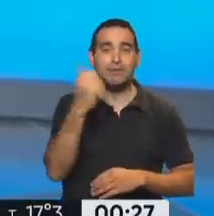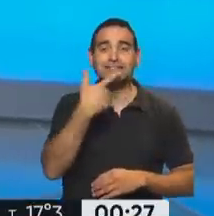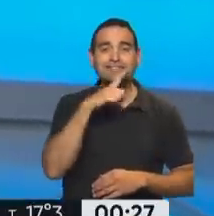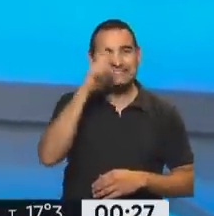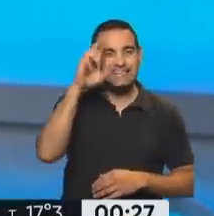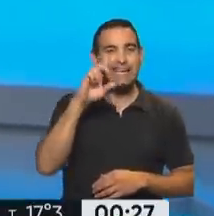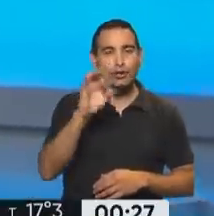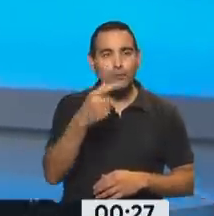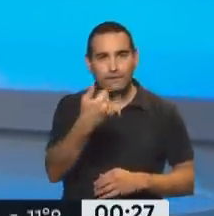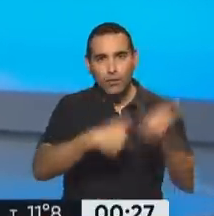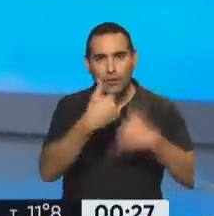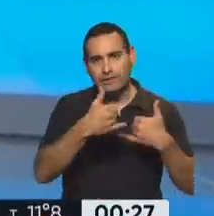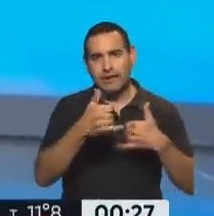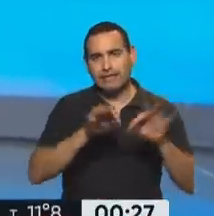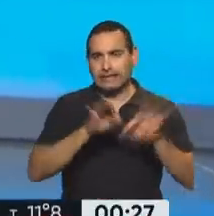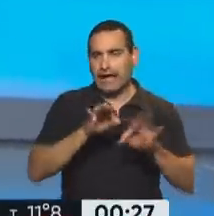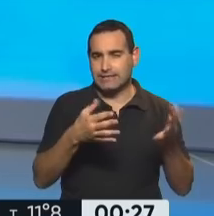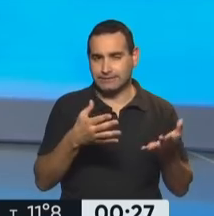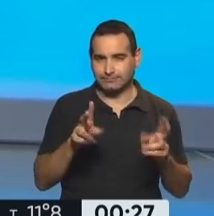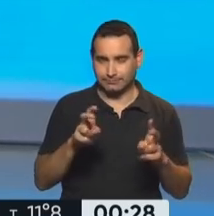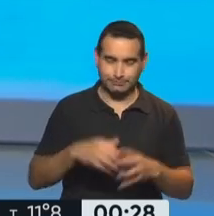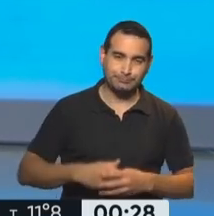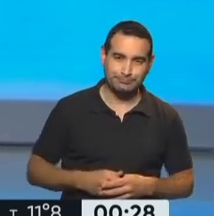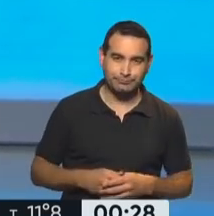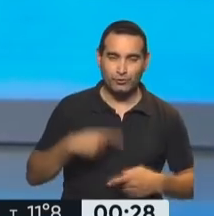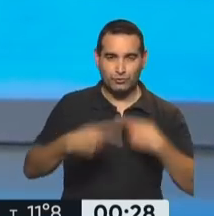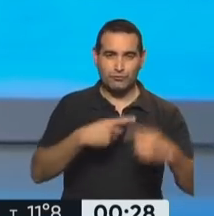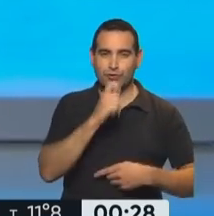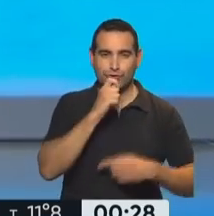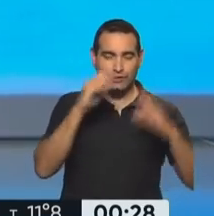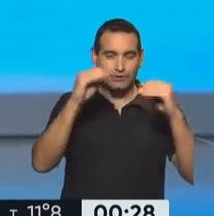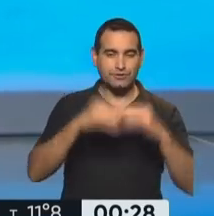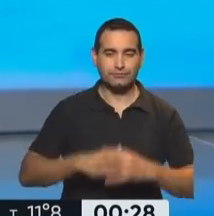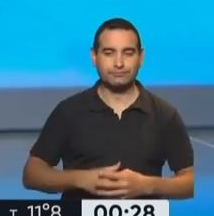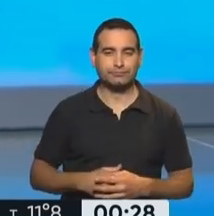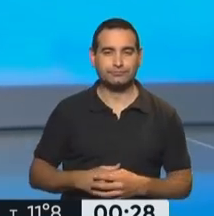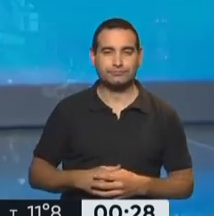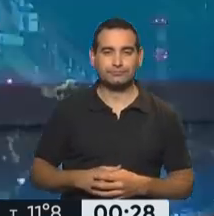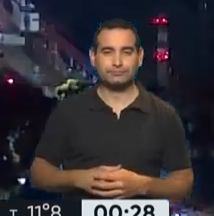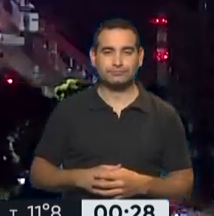como para tener más detalles sobre el tema. Seguimos en el Noti de la Medianoche.